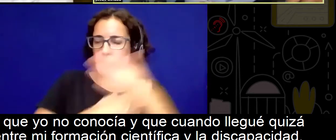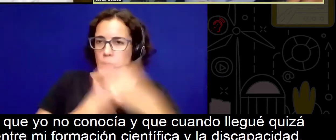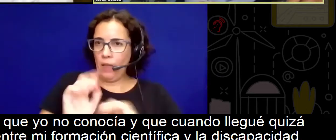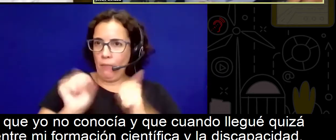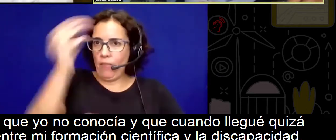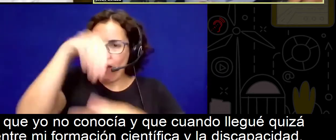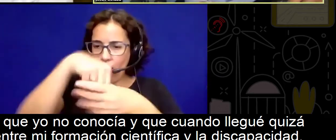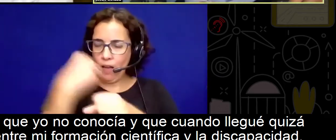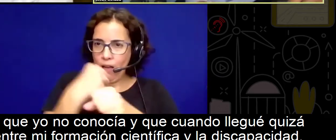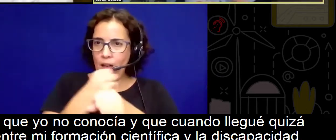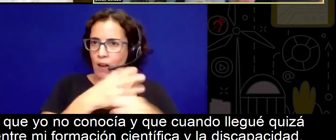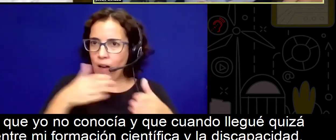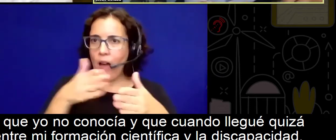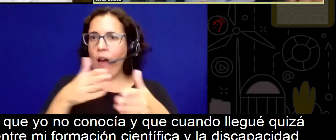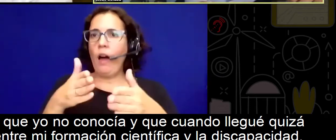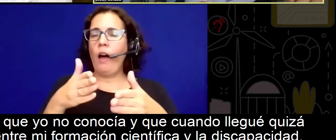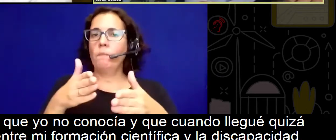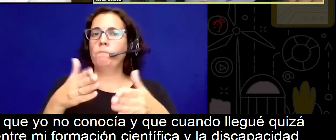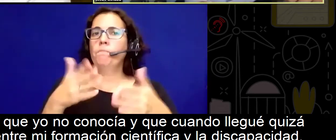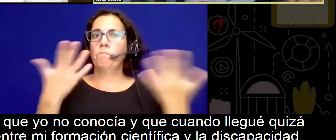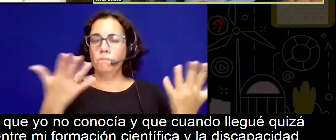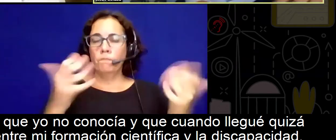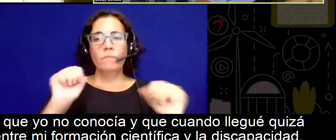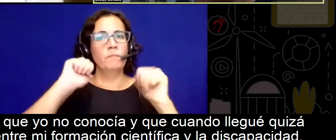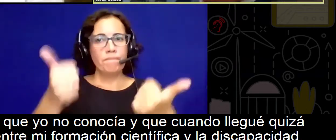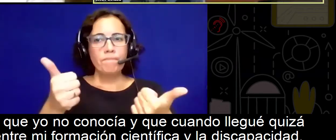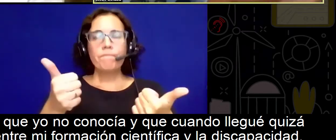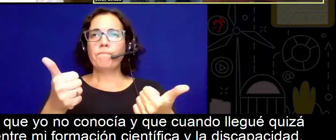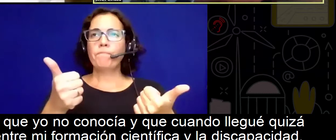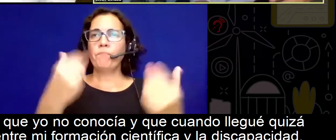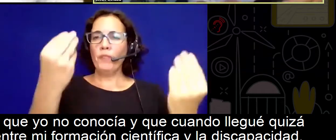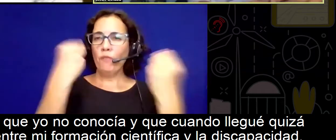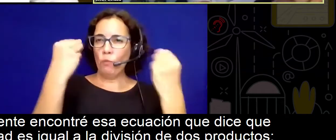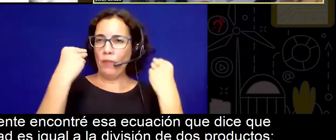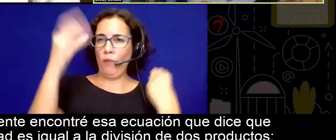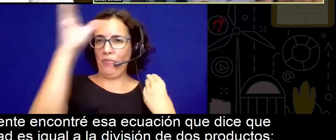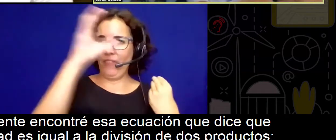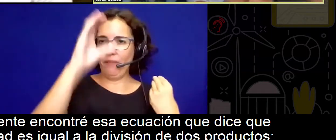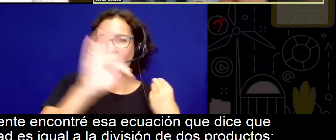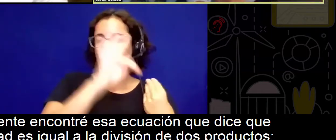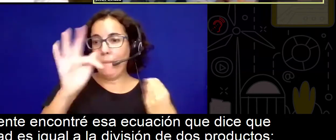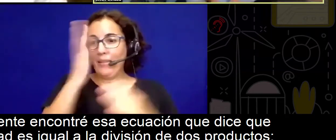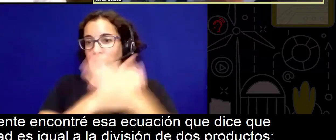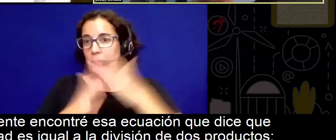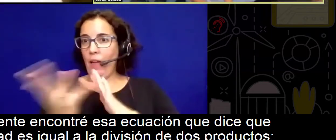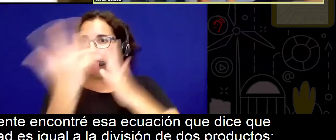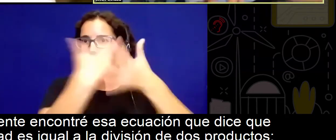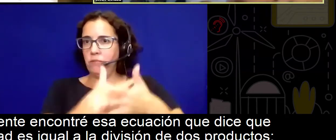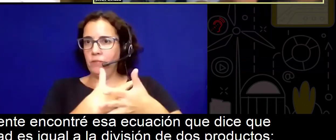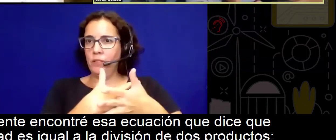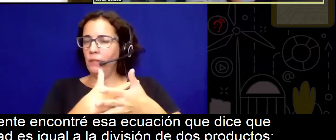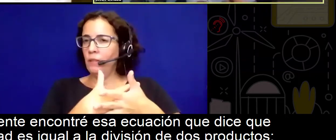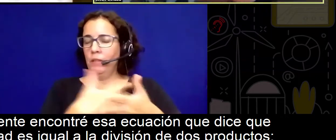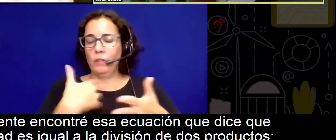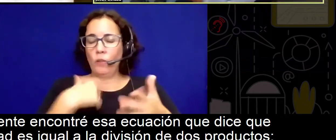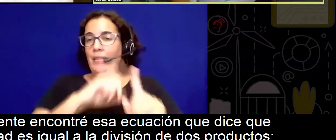fue un encuentro entre mi formación científica y la discapacidad, pero rápidamente encontré esa ecuación que dice